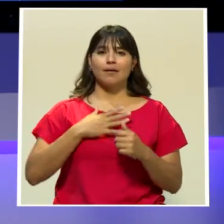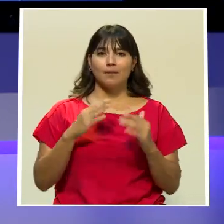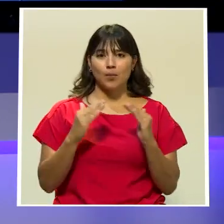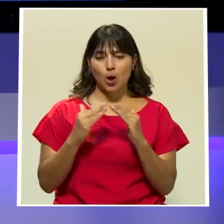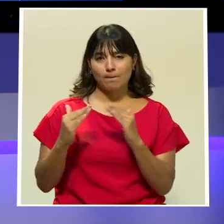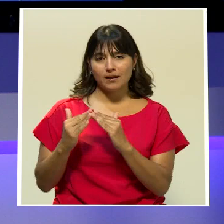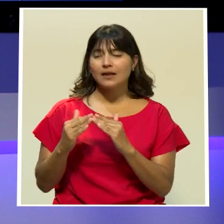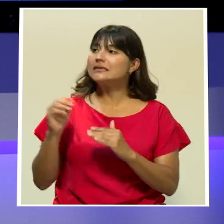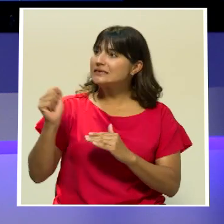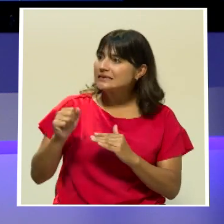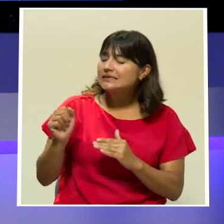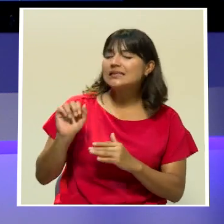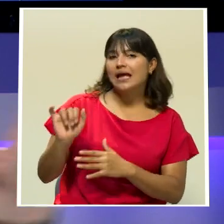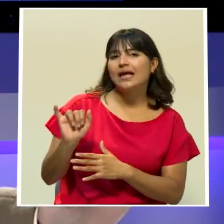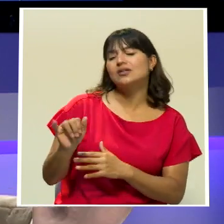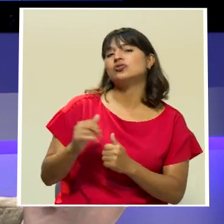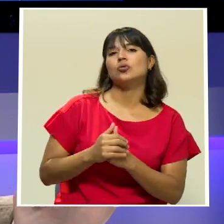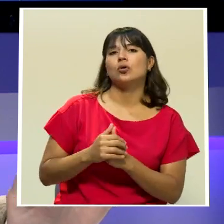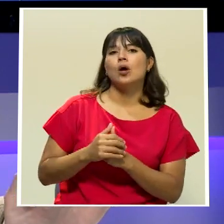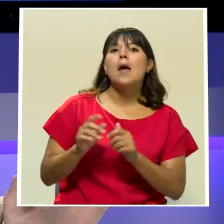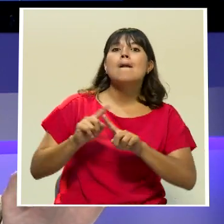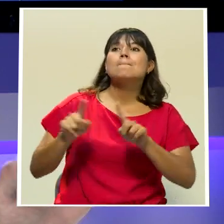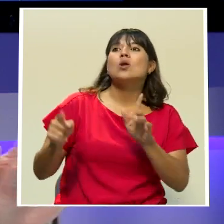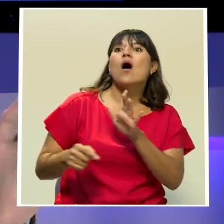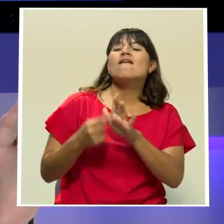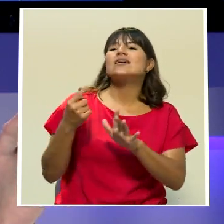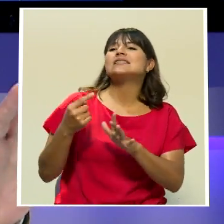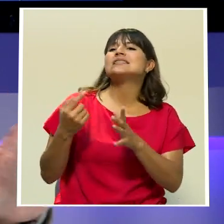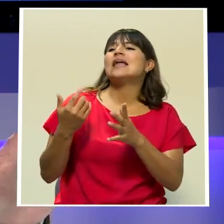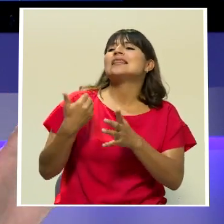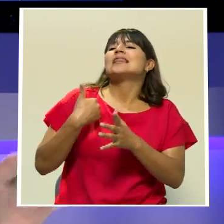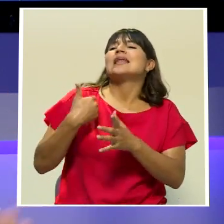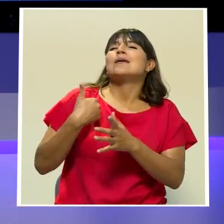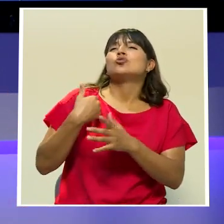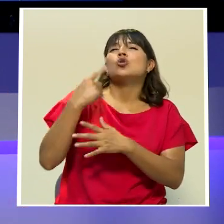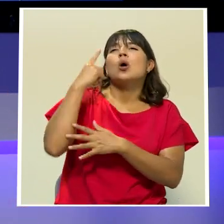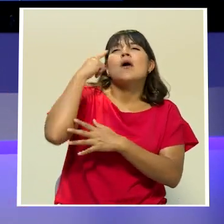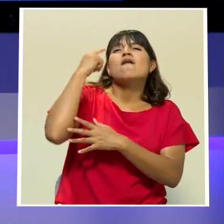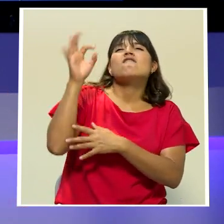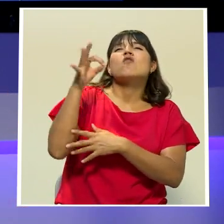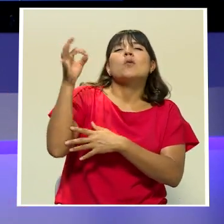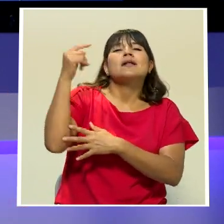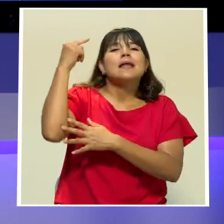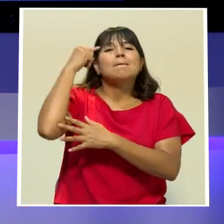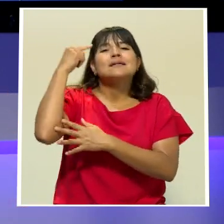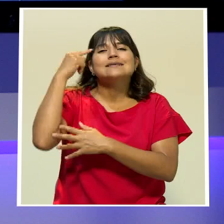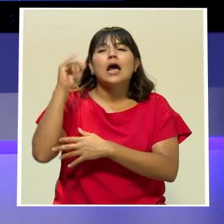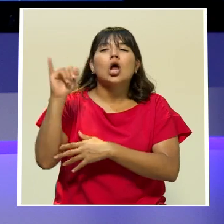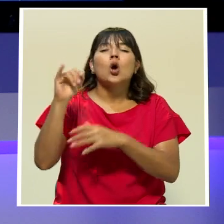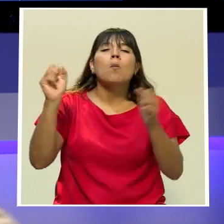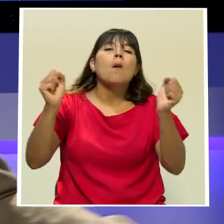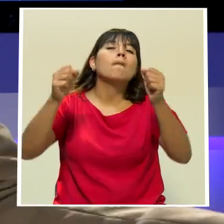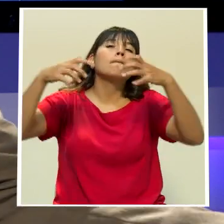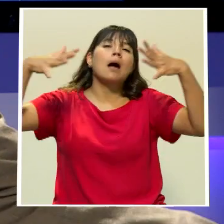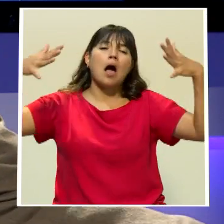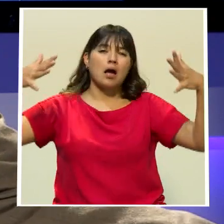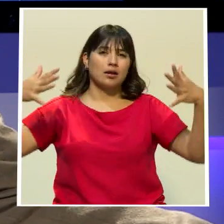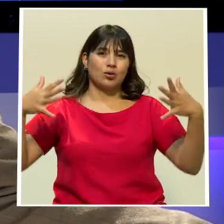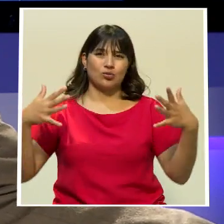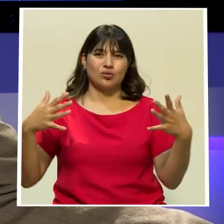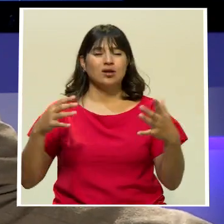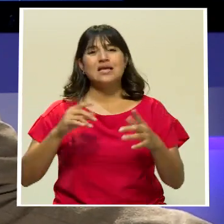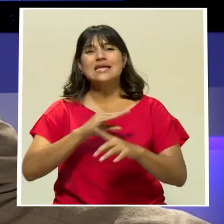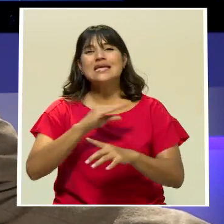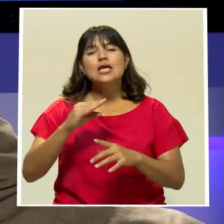el pensamiento mágico quiere darle la espalda a la realidad y pensar que esto se resuelve recurriendo al conocimiento técnico de los tecnócratas o a los